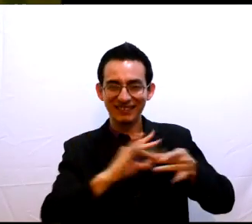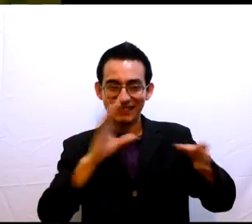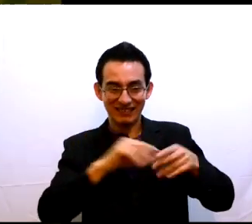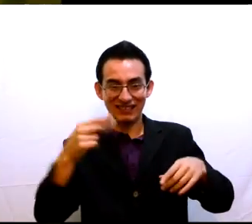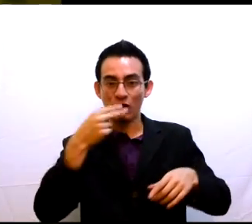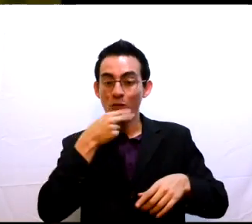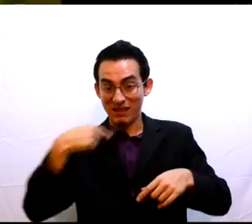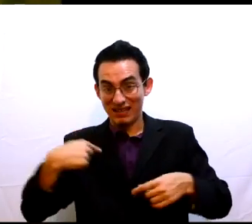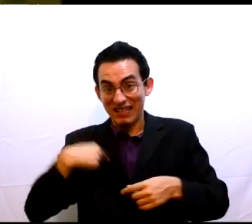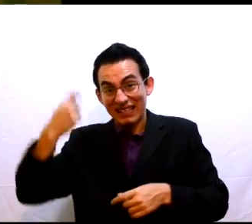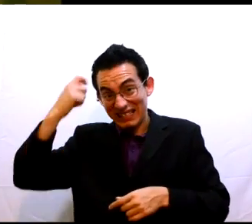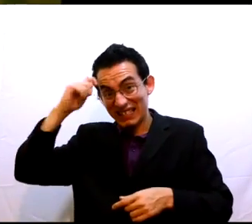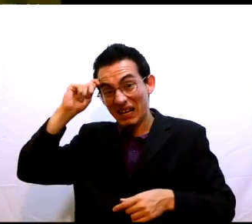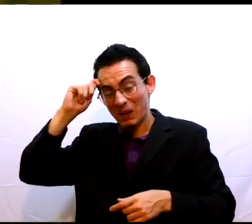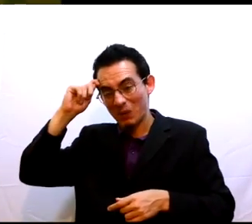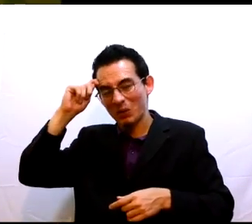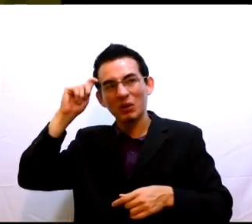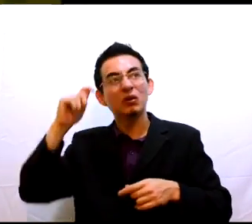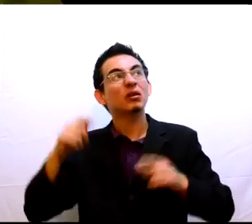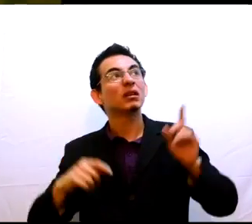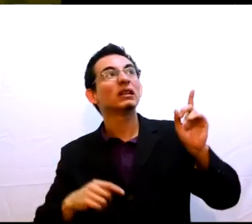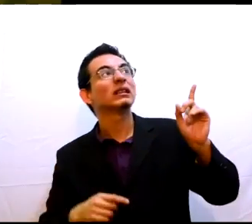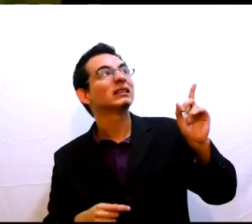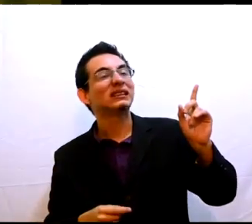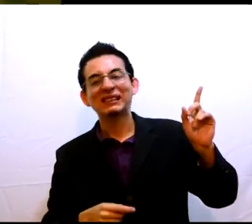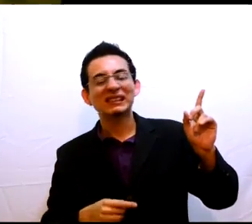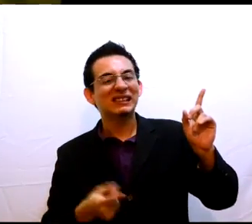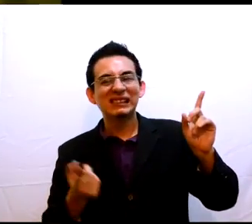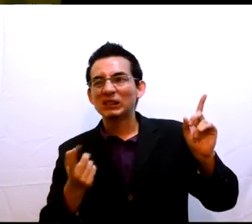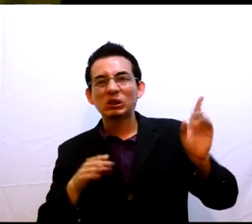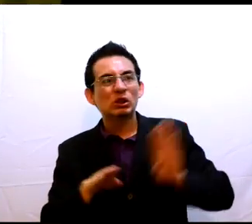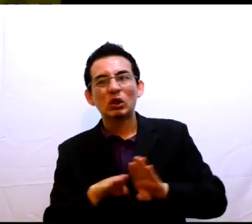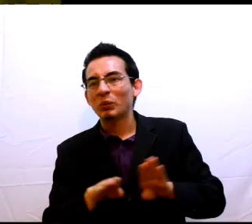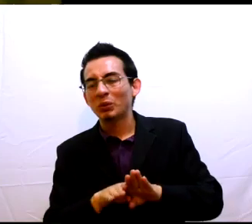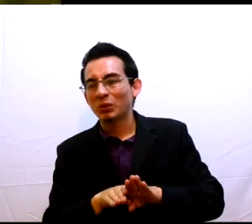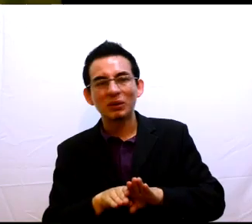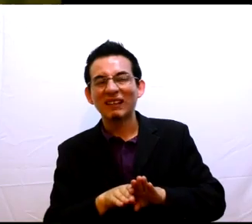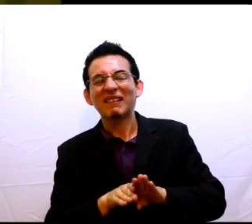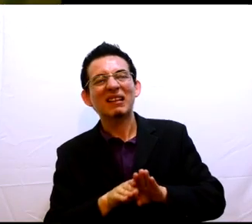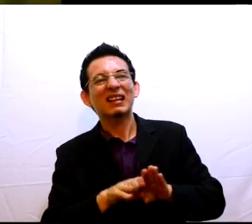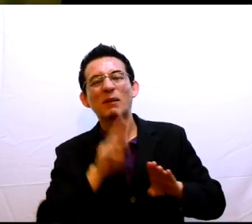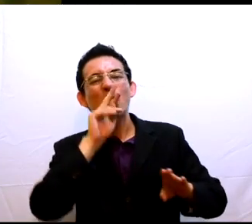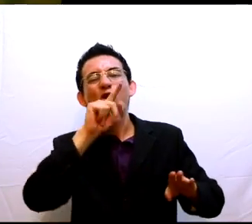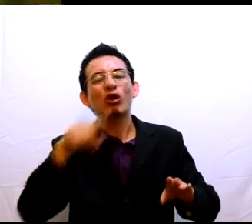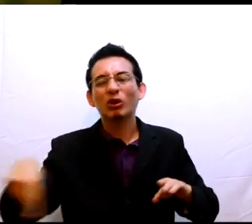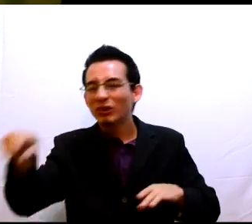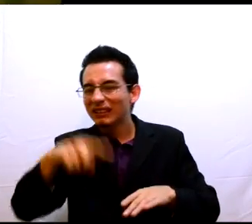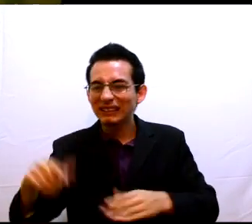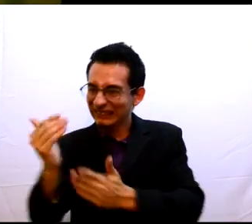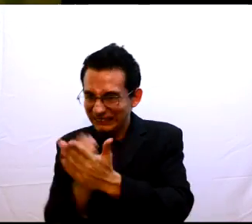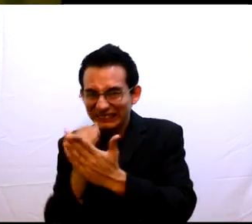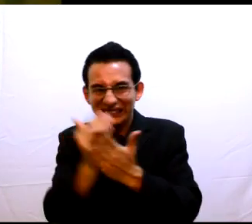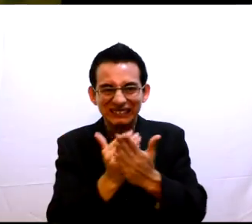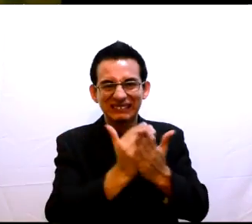infiel siguió afectando los intereses de su amo